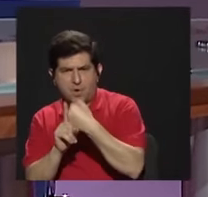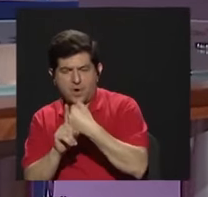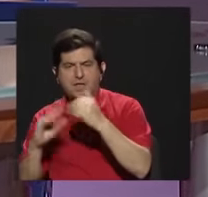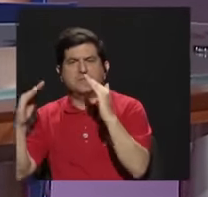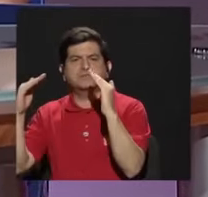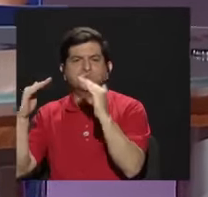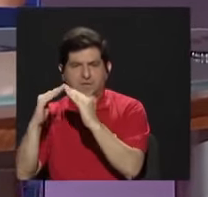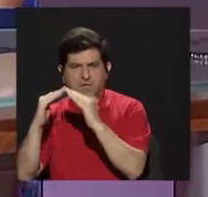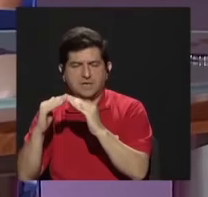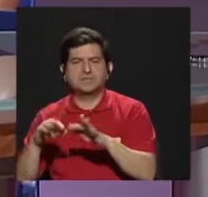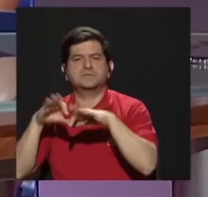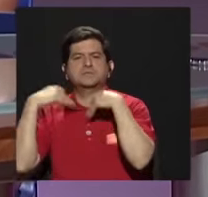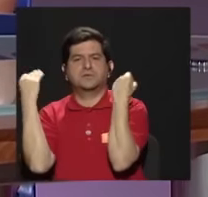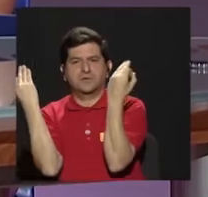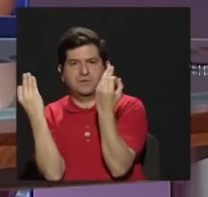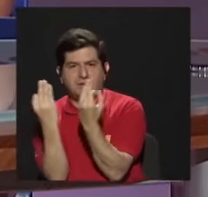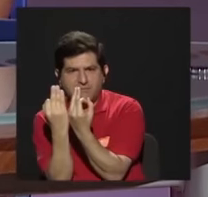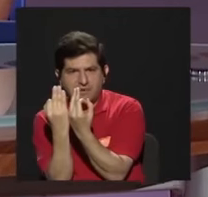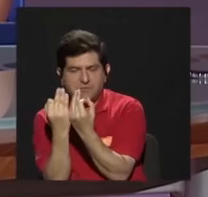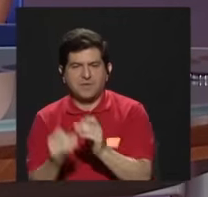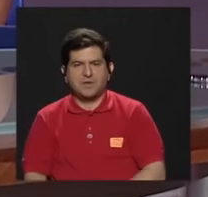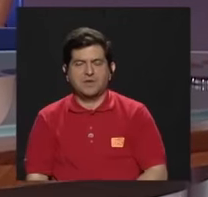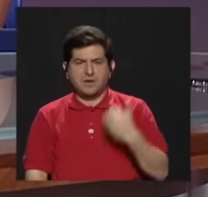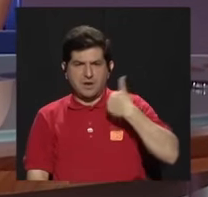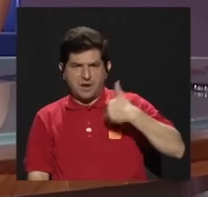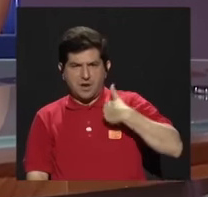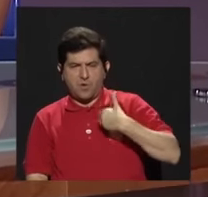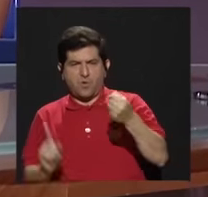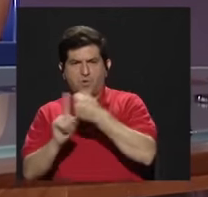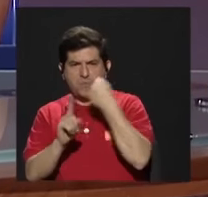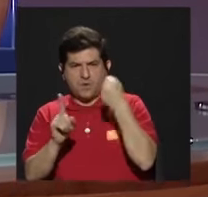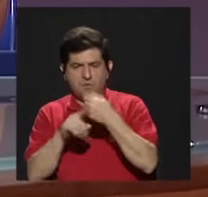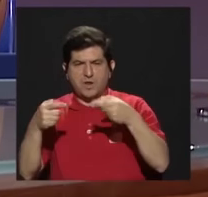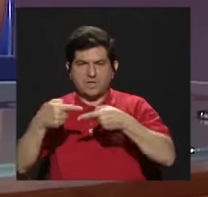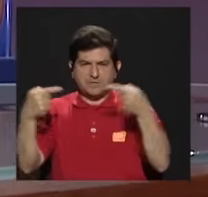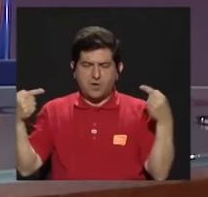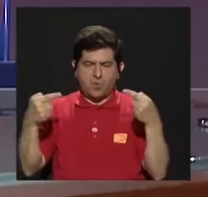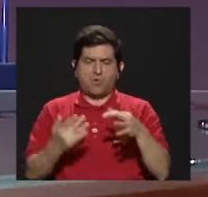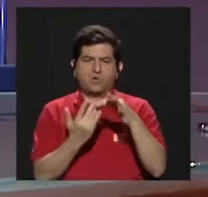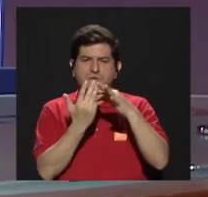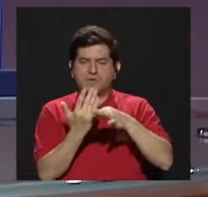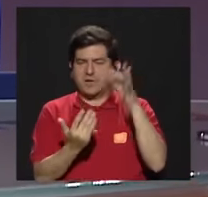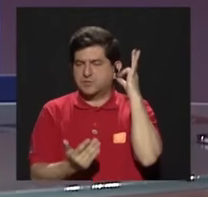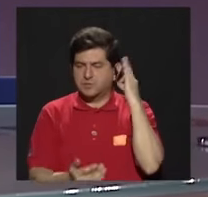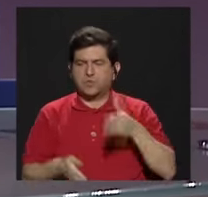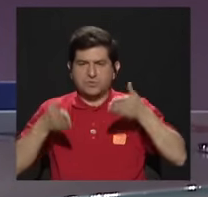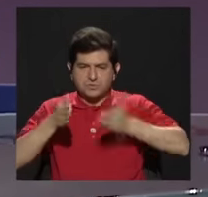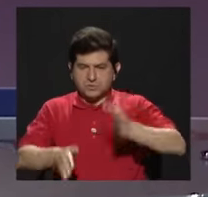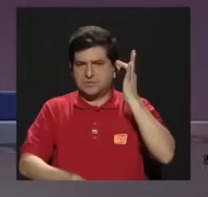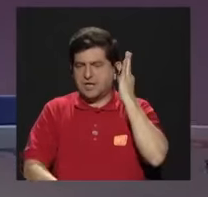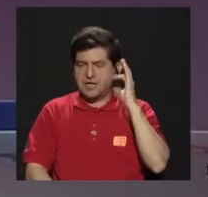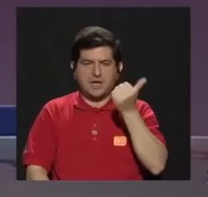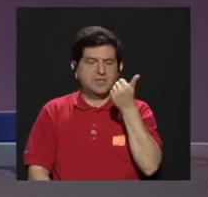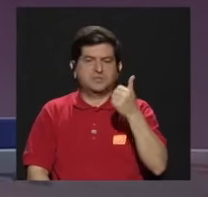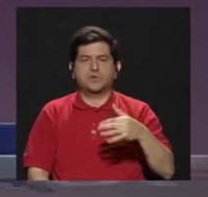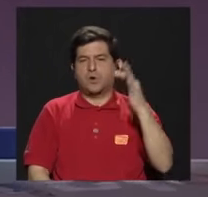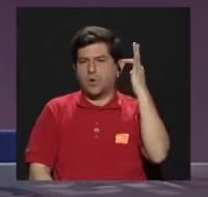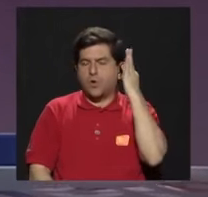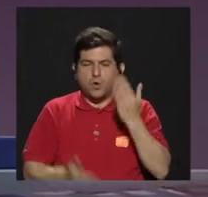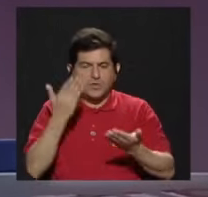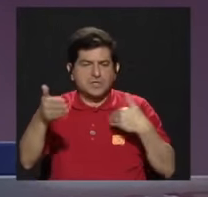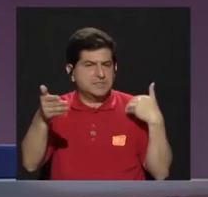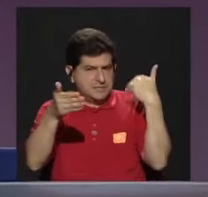en su casa, con su familia, será un hombre que hace violencia contra su esposa, contra sus hijas o contra otras mujeres